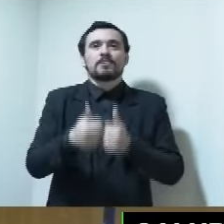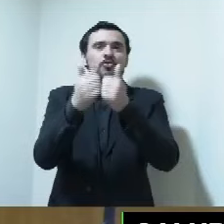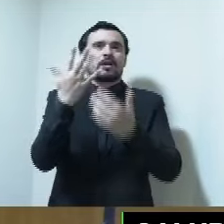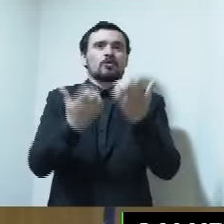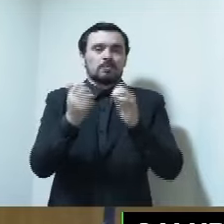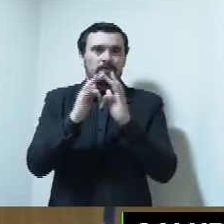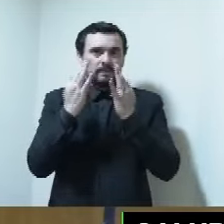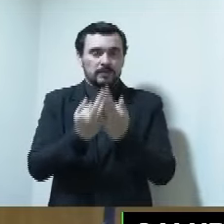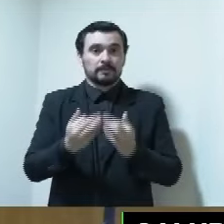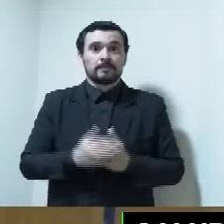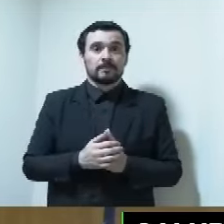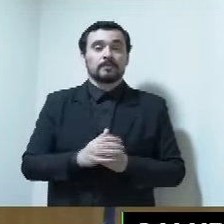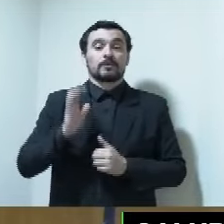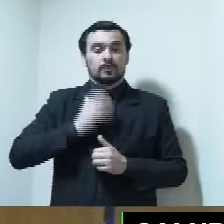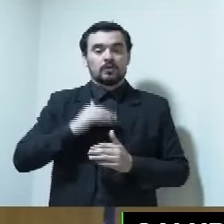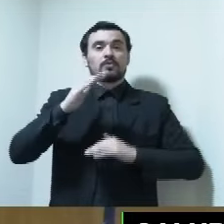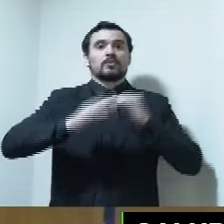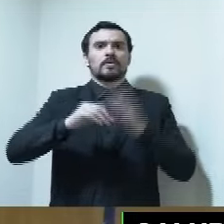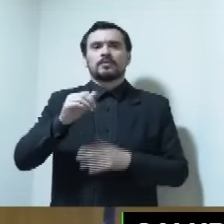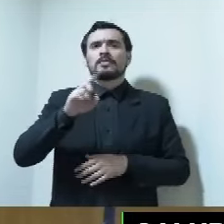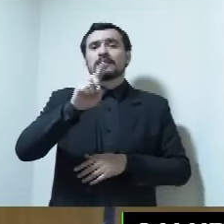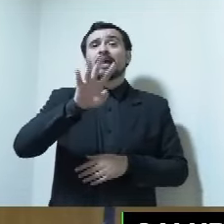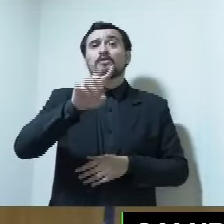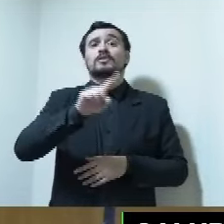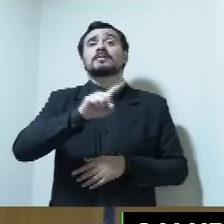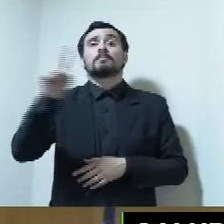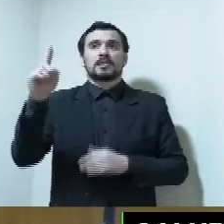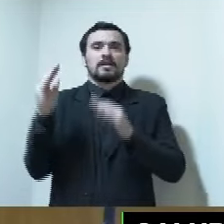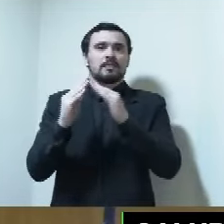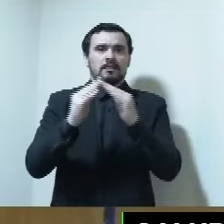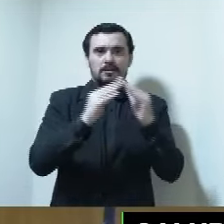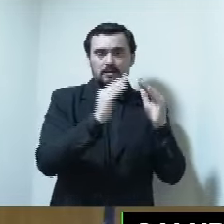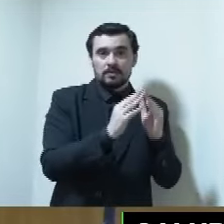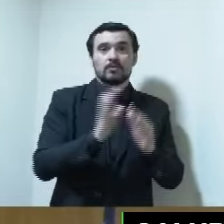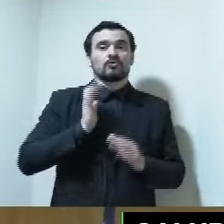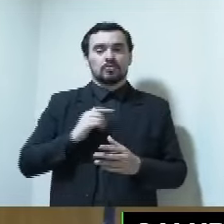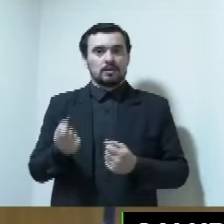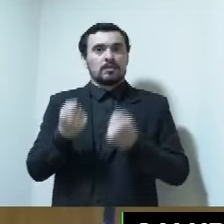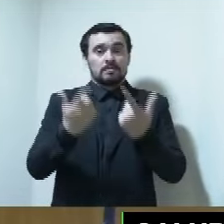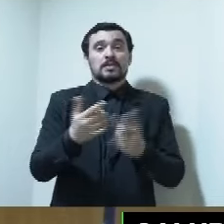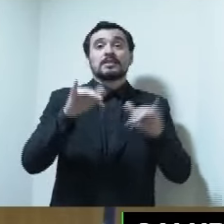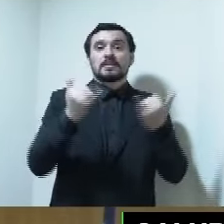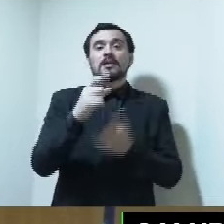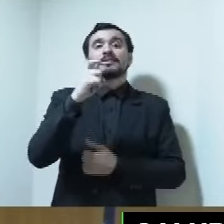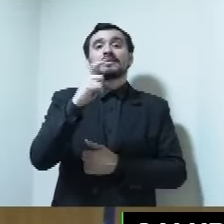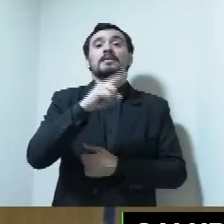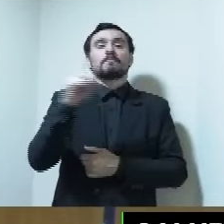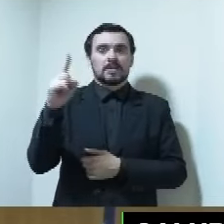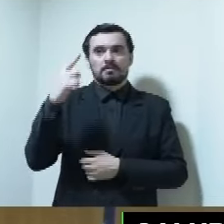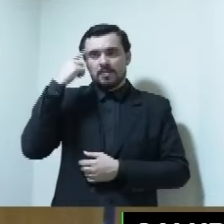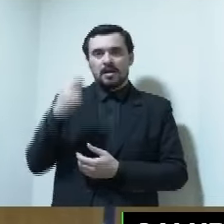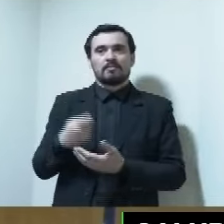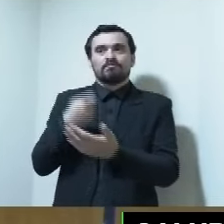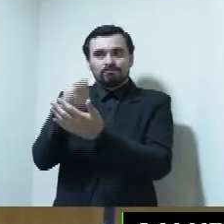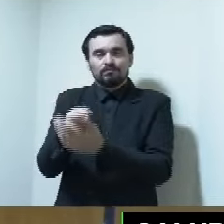familiar. Estamos construyendo más de 14.000 viviendas y hemos entregado más de 7.000 subsidios